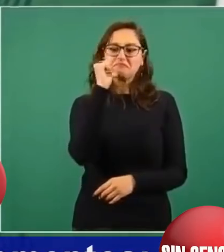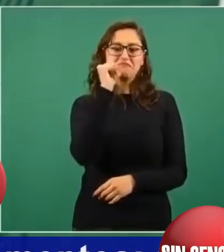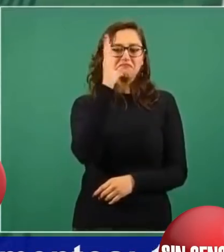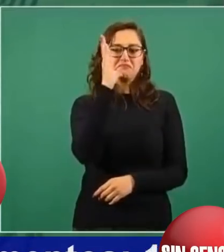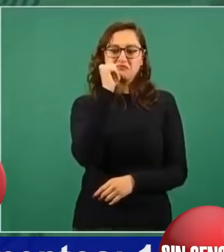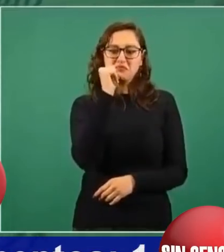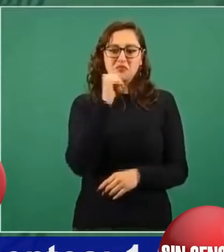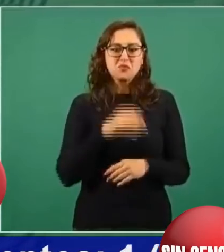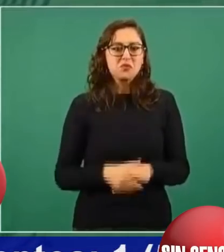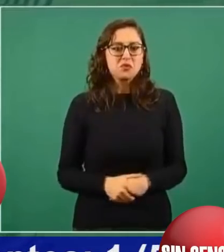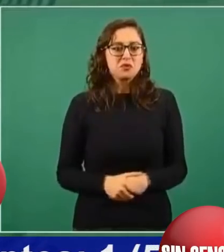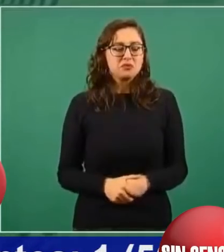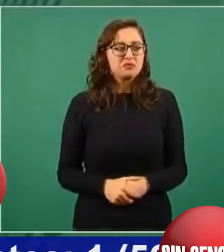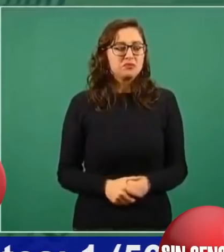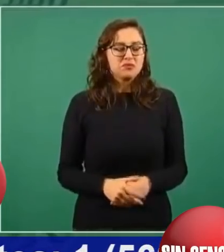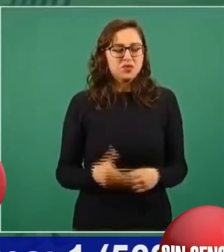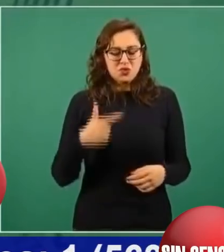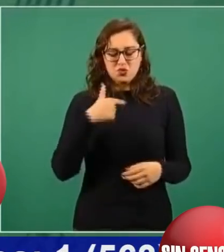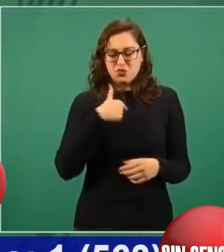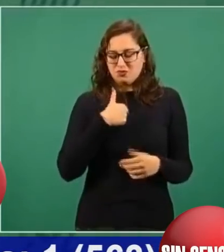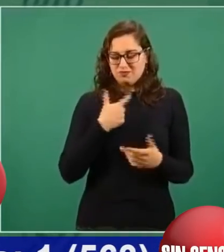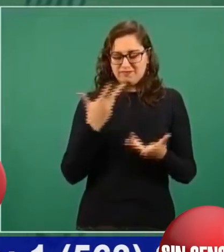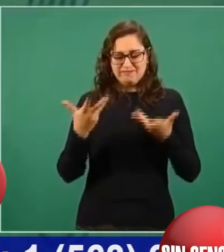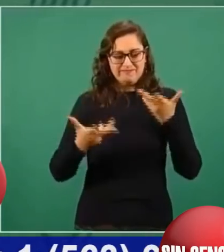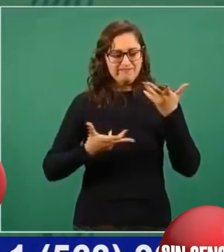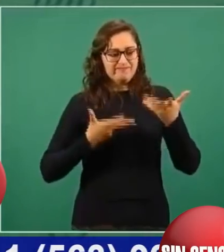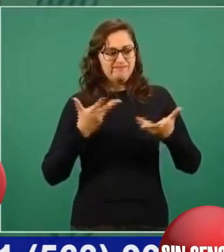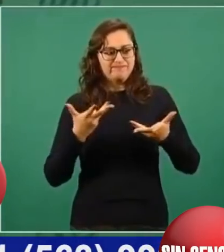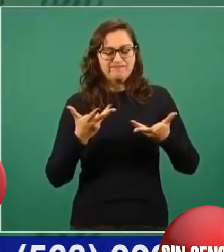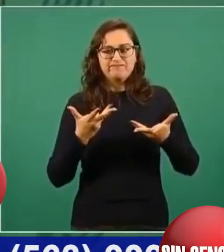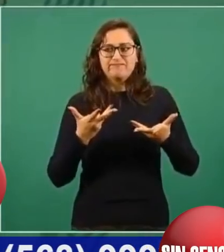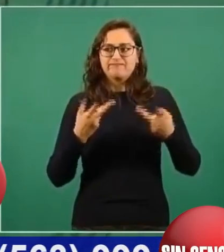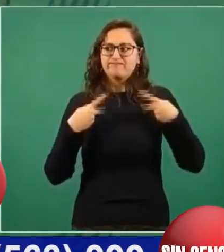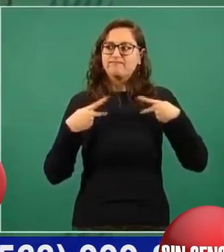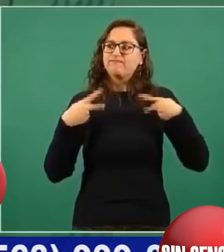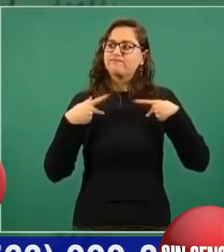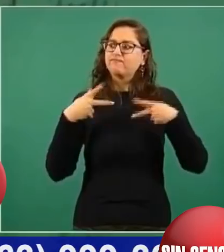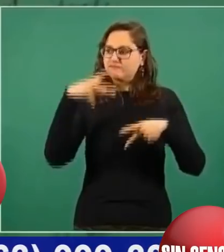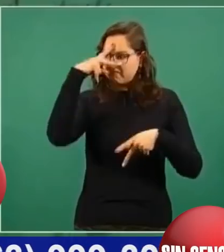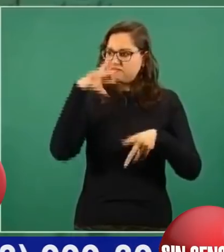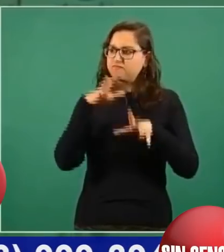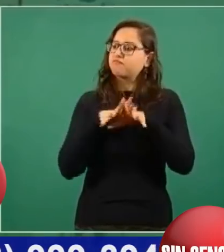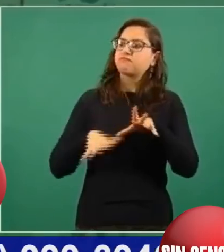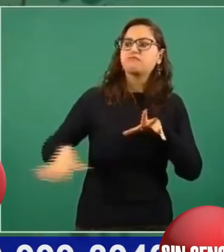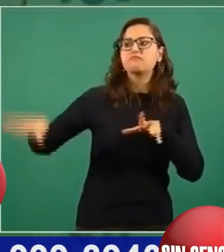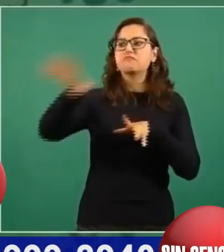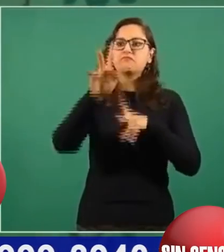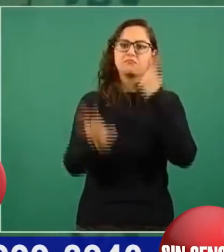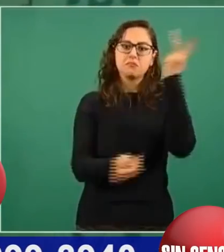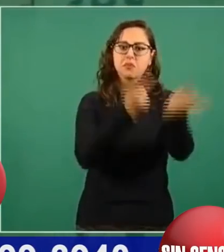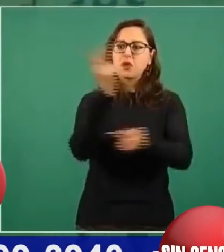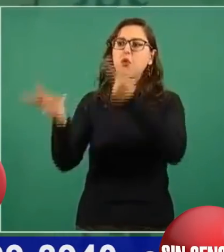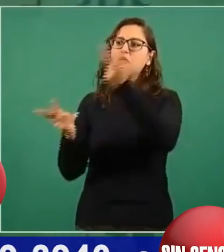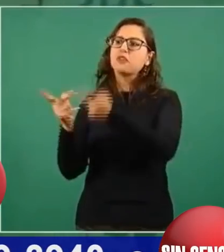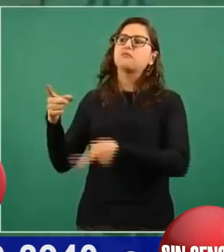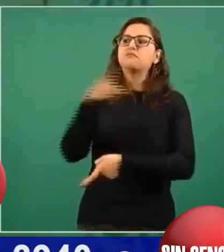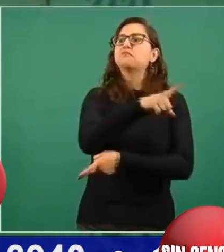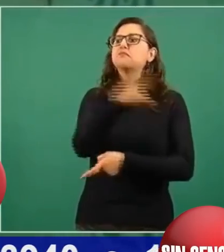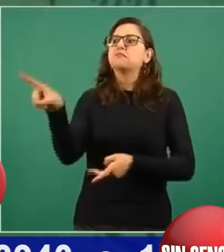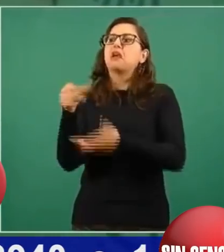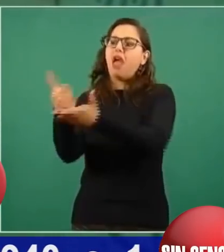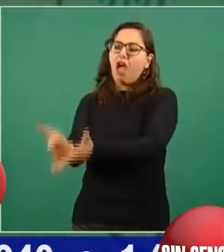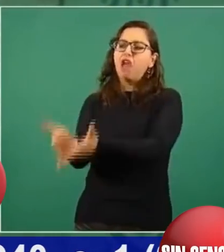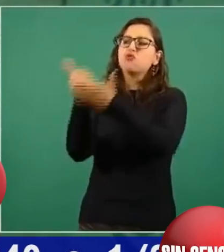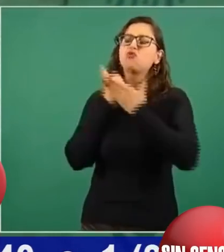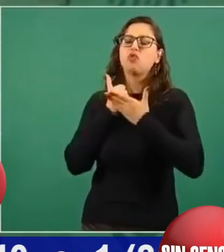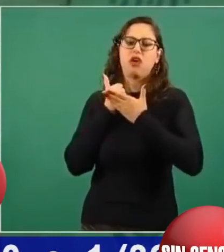y voy a consultar al pueblo, que me ayuden los mexicanos. Por eso le tengo mucha confianza